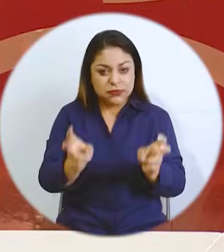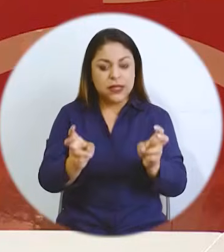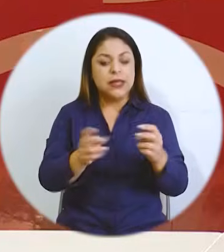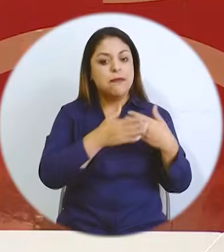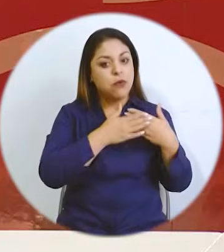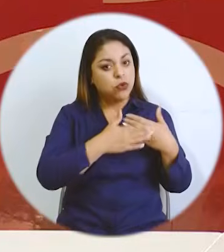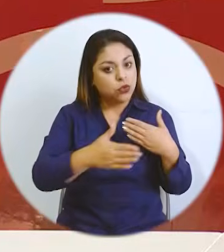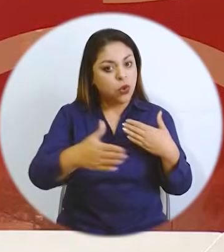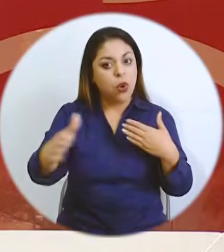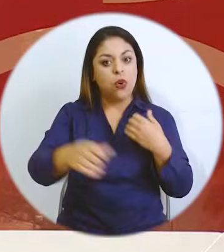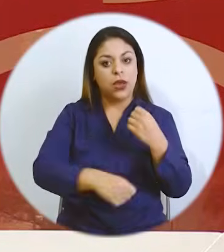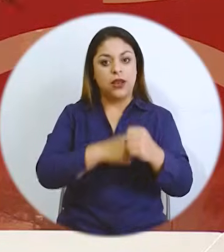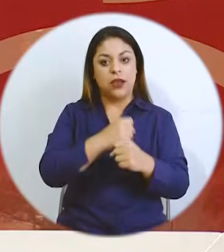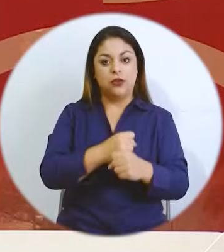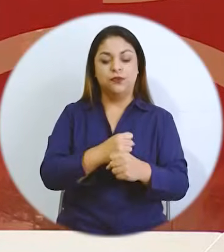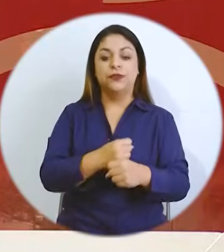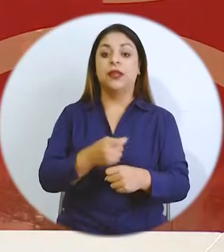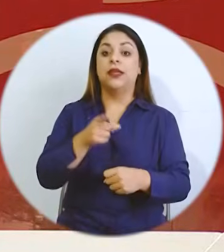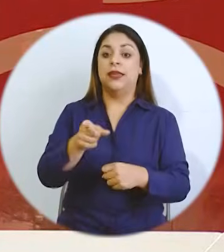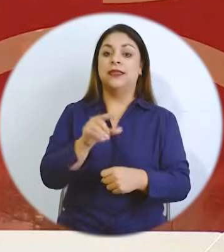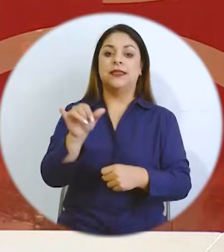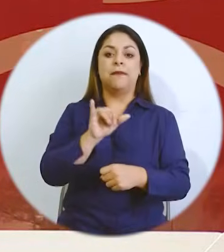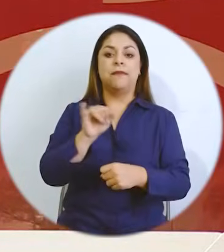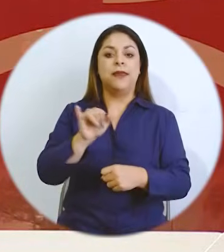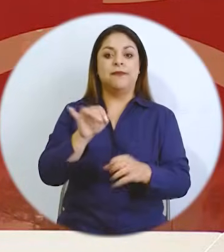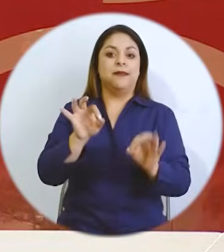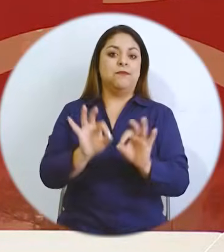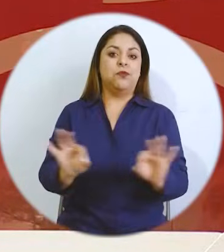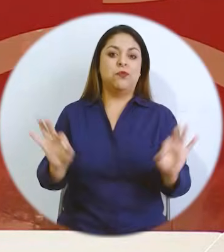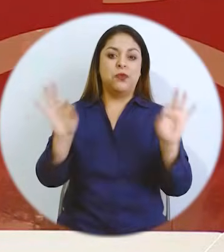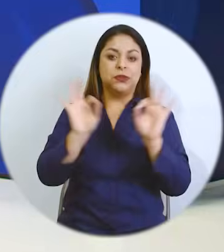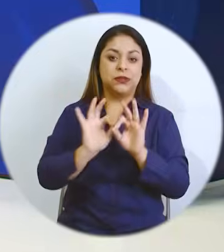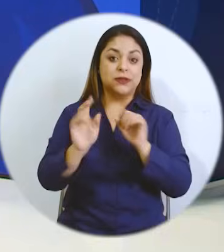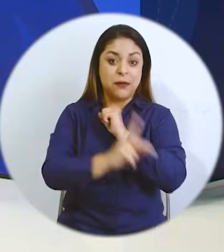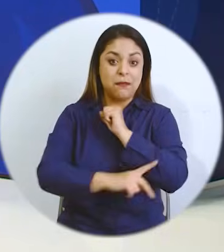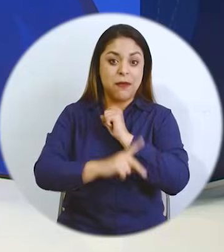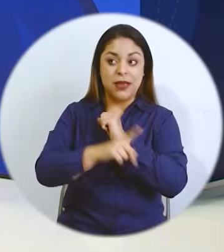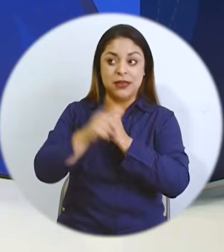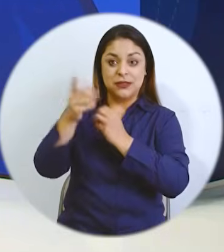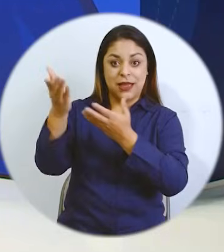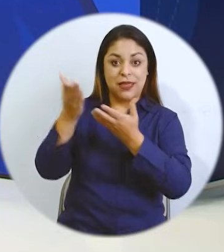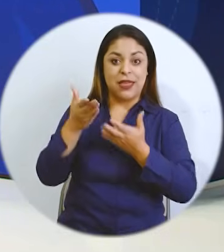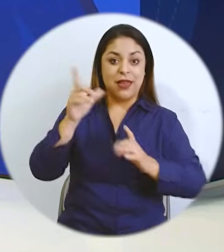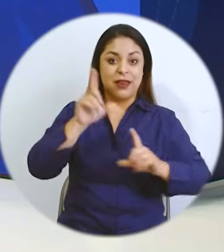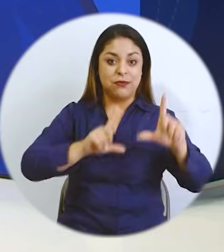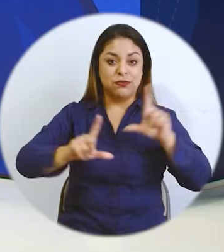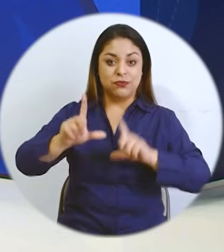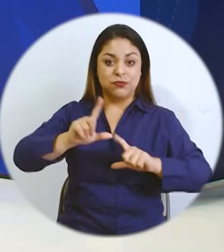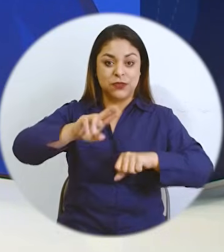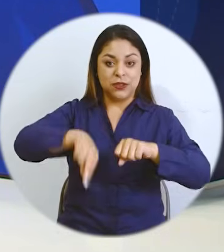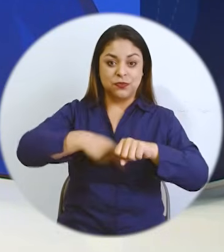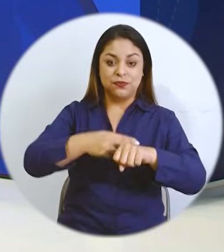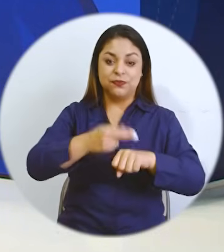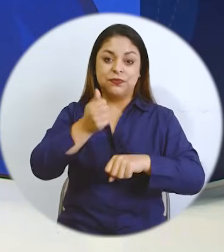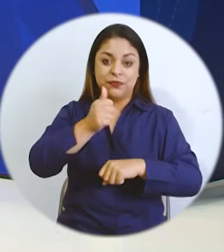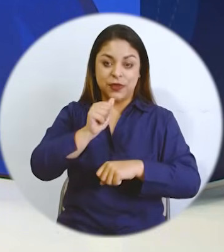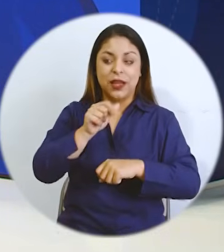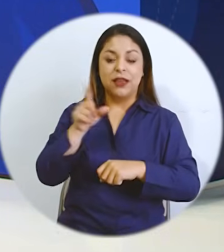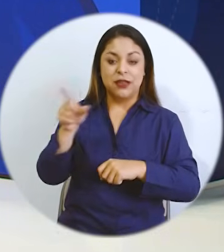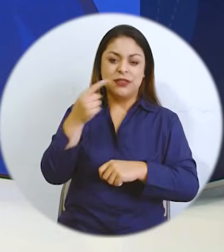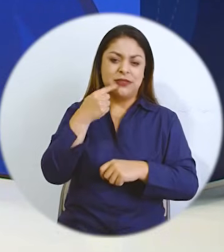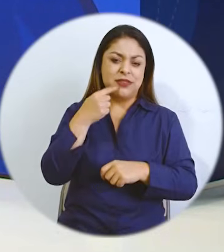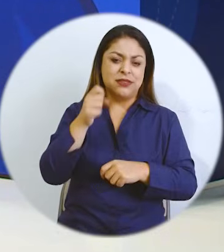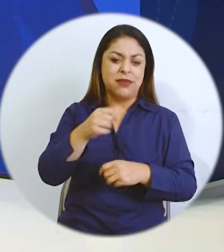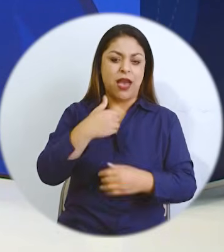año. Ahí hay otro indicador sumamente relevante a nivel país que da el Laboratorio Nacional de Aguas. Este indica que sí, ¿verdad? Tenemos ahorita